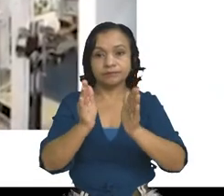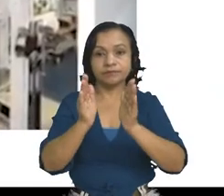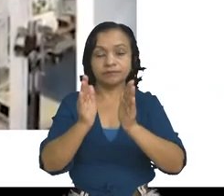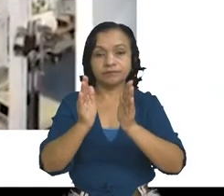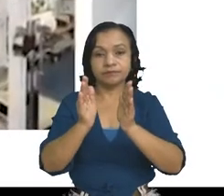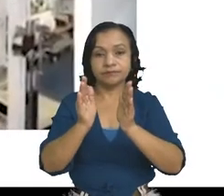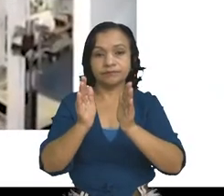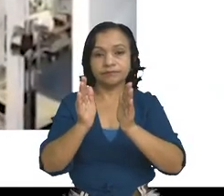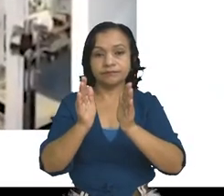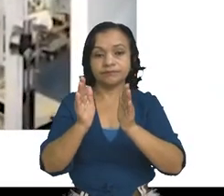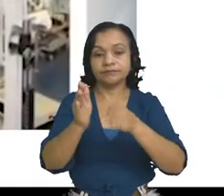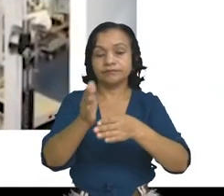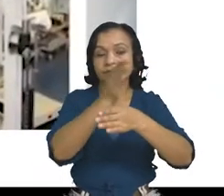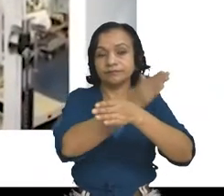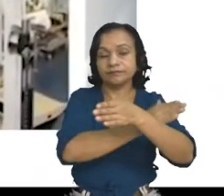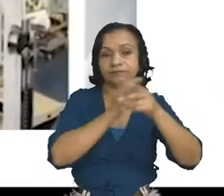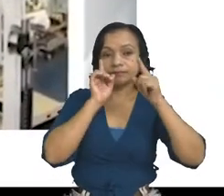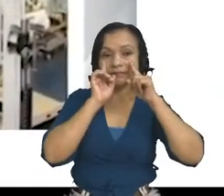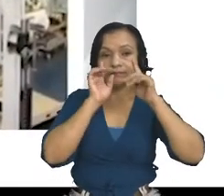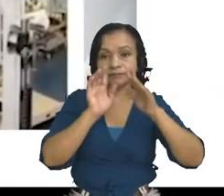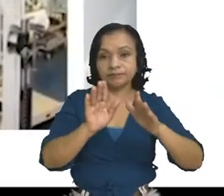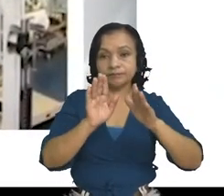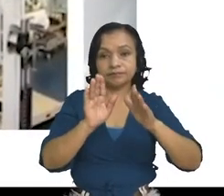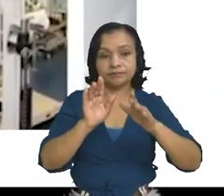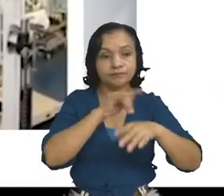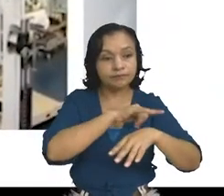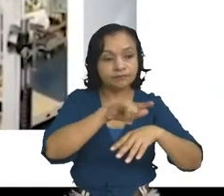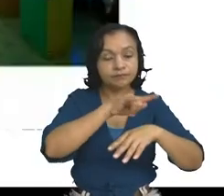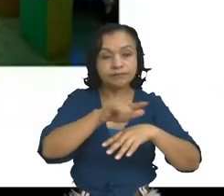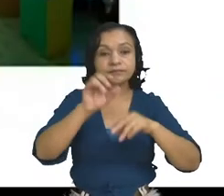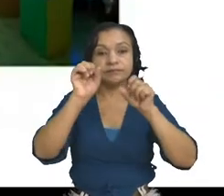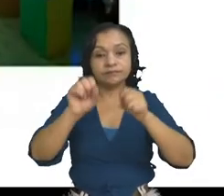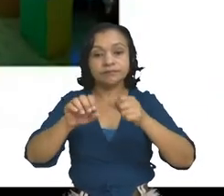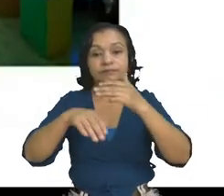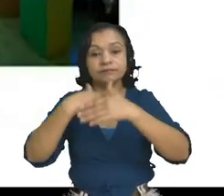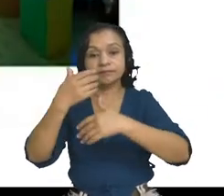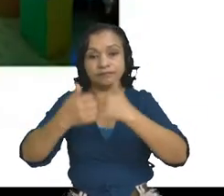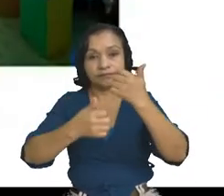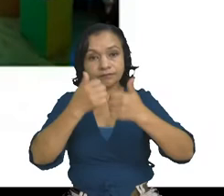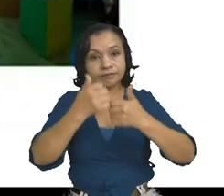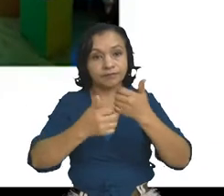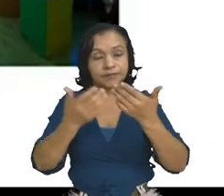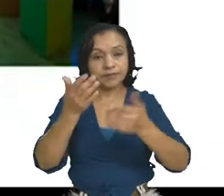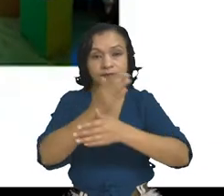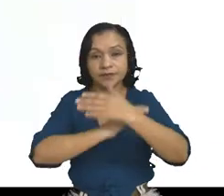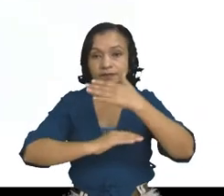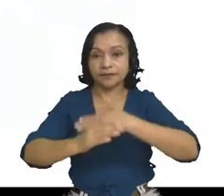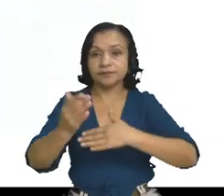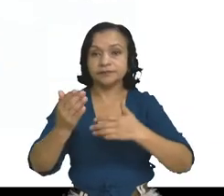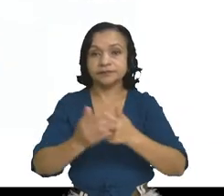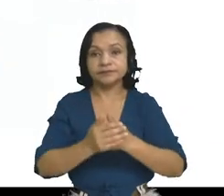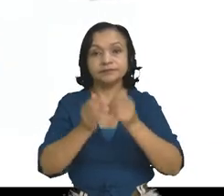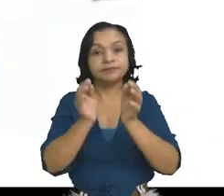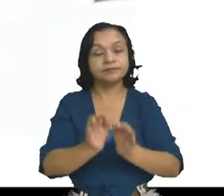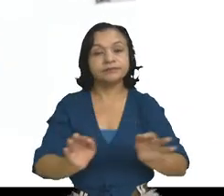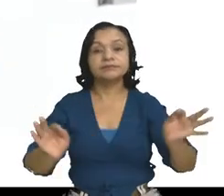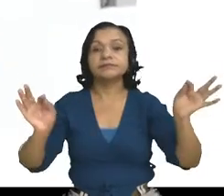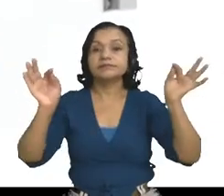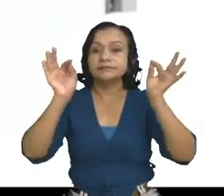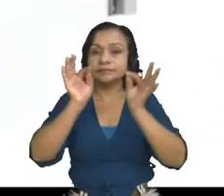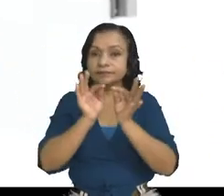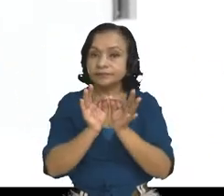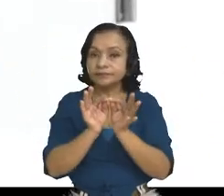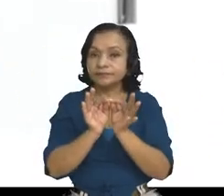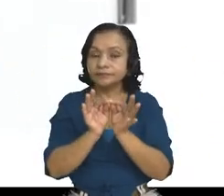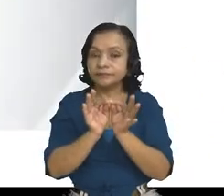aguda y no se previene ni se trata lesiones que puedan dejar elementos de discapacidad. Creo que esto es muy importante